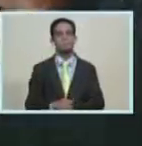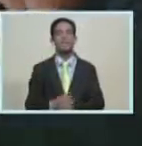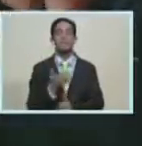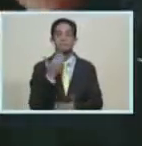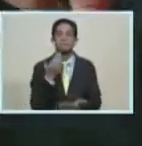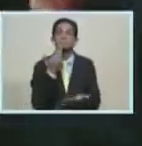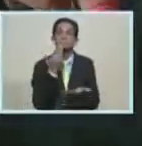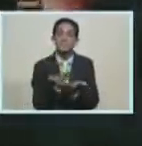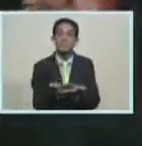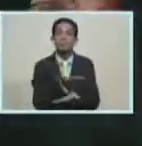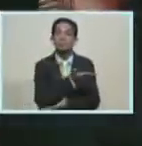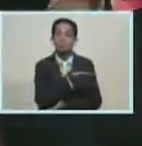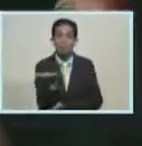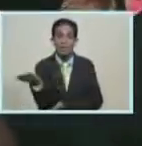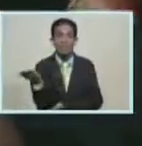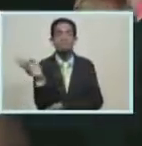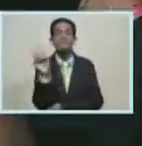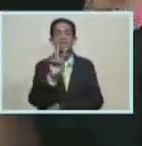venezolanas.